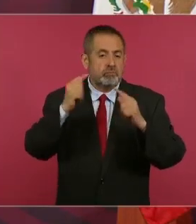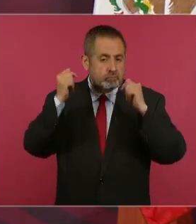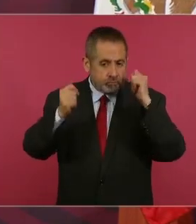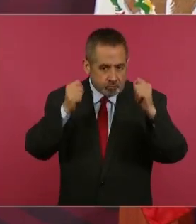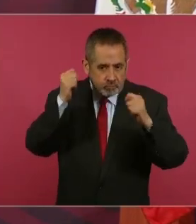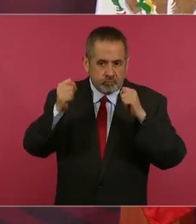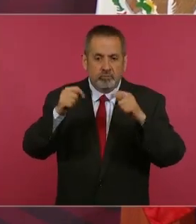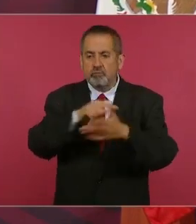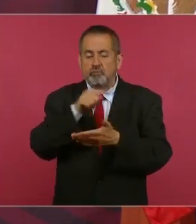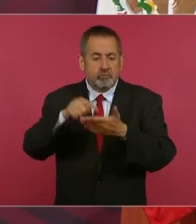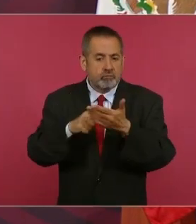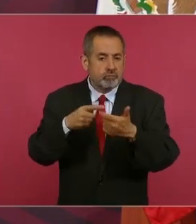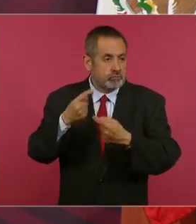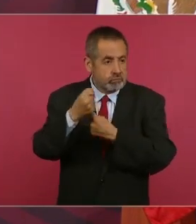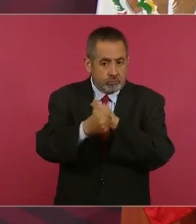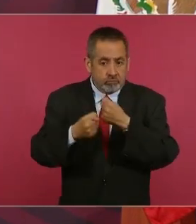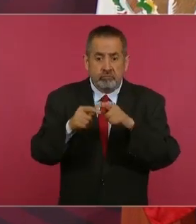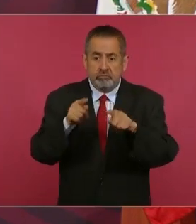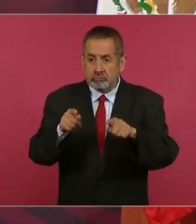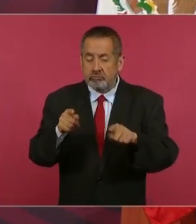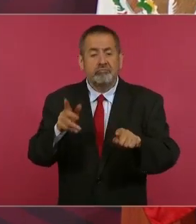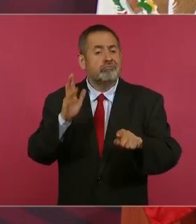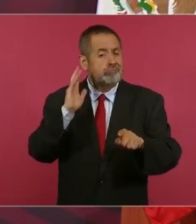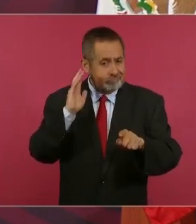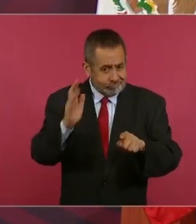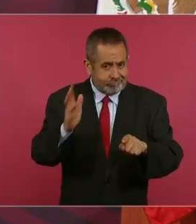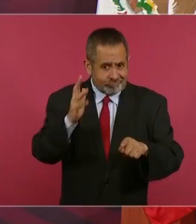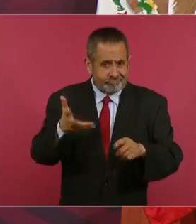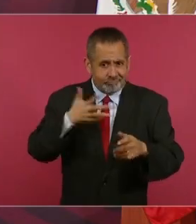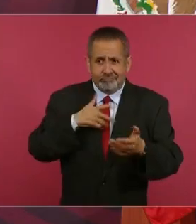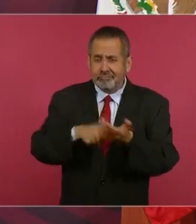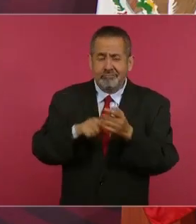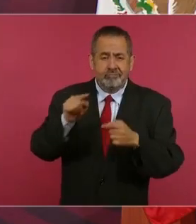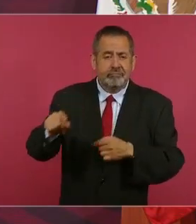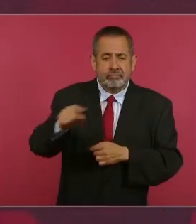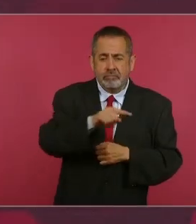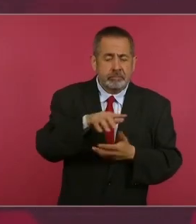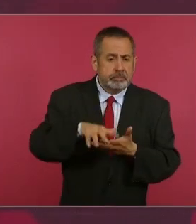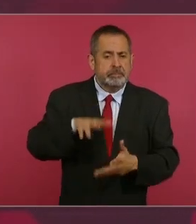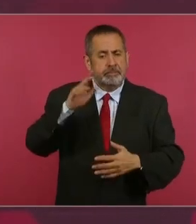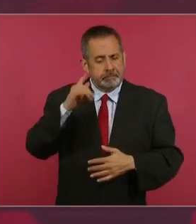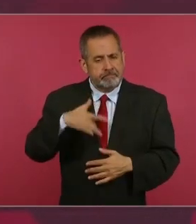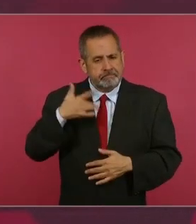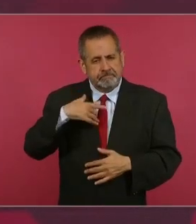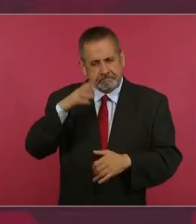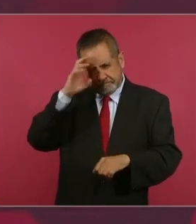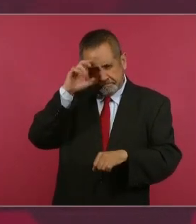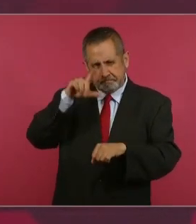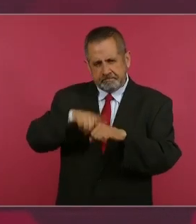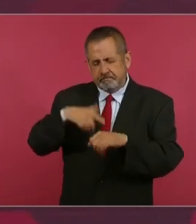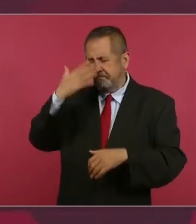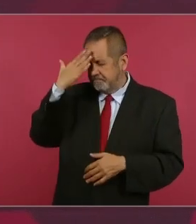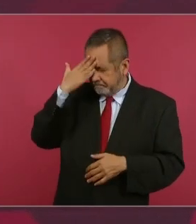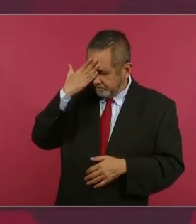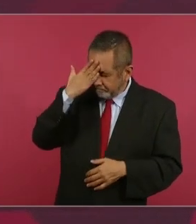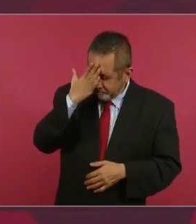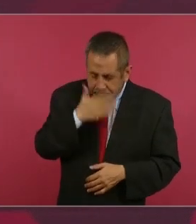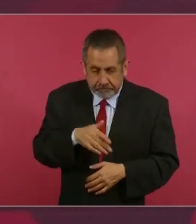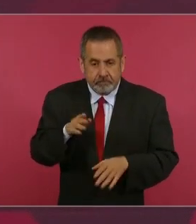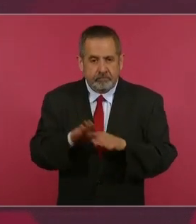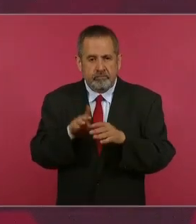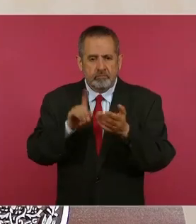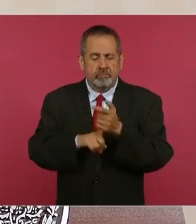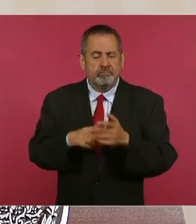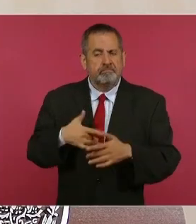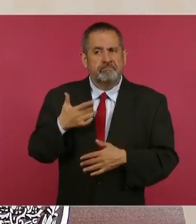turísticos, ya tienen una mayor cultura, hay un desarrollo